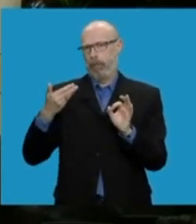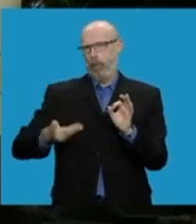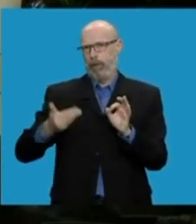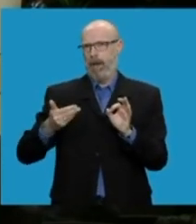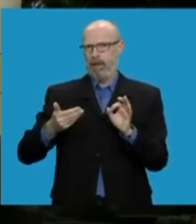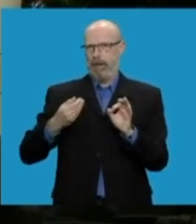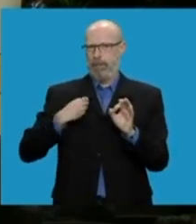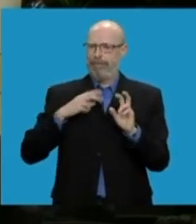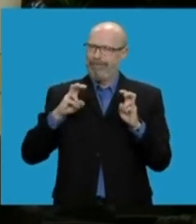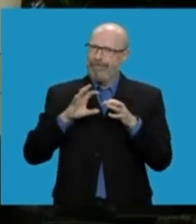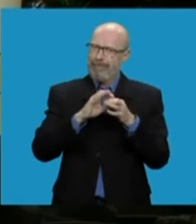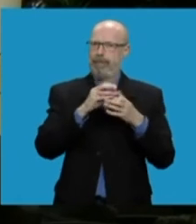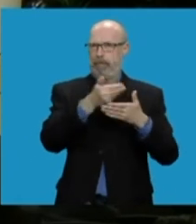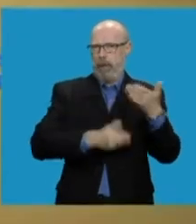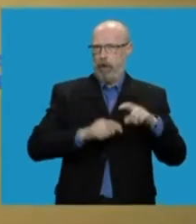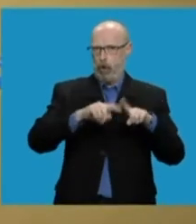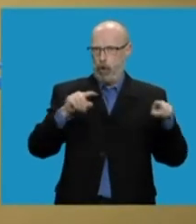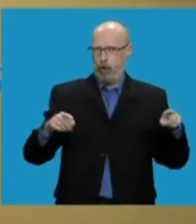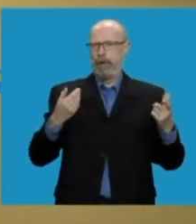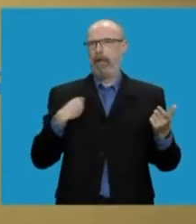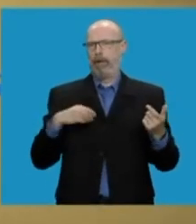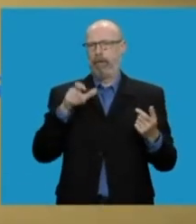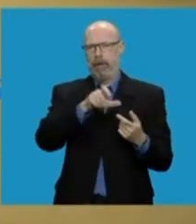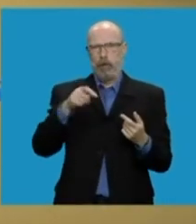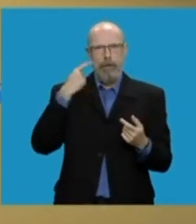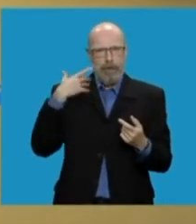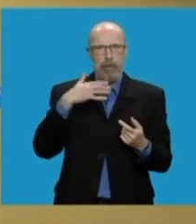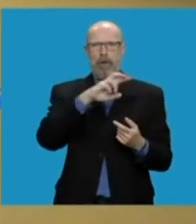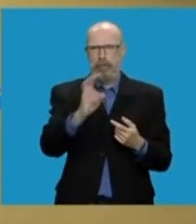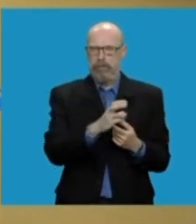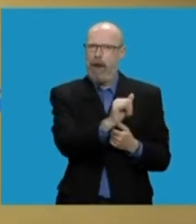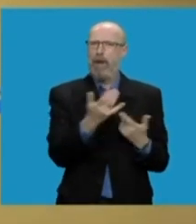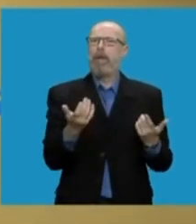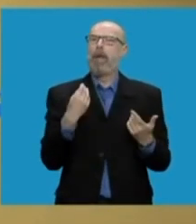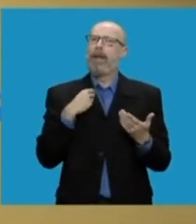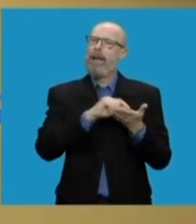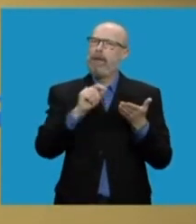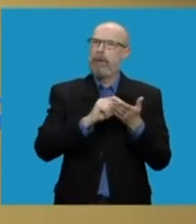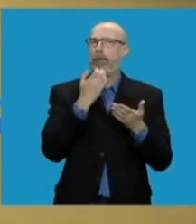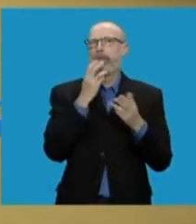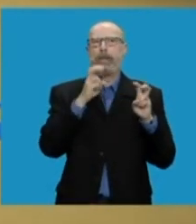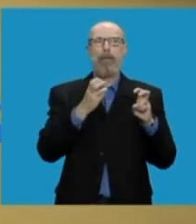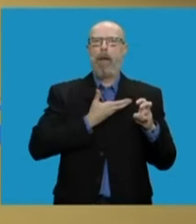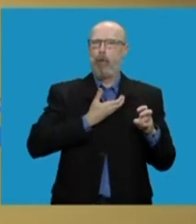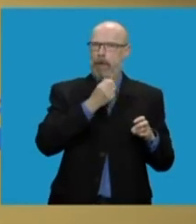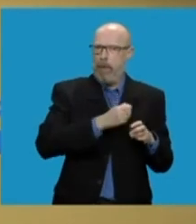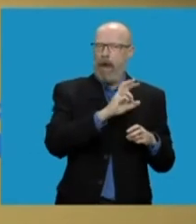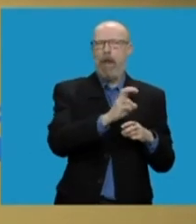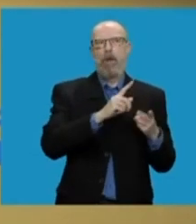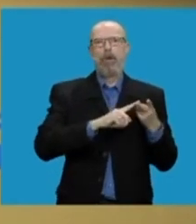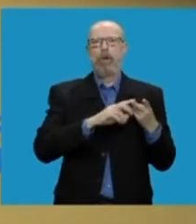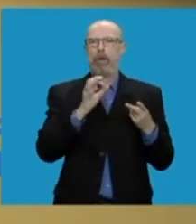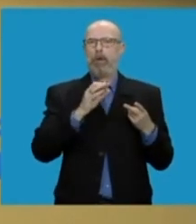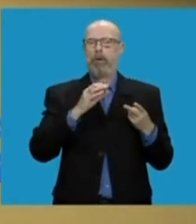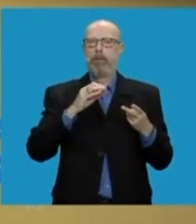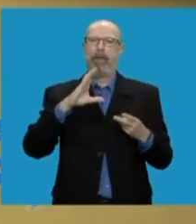Castilla. Allí estaba Antonio Hernández Higuera, que escribía de temas municipales. Allí estaba don